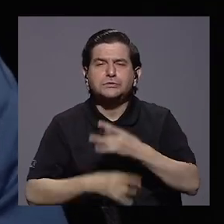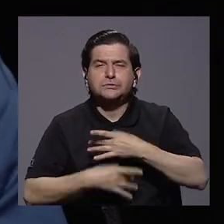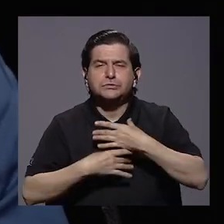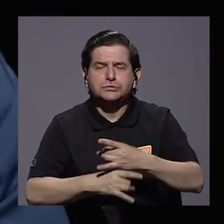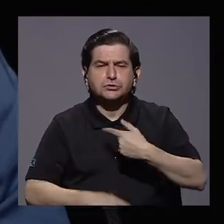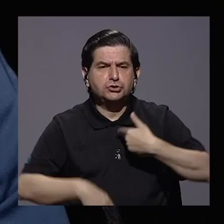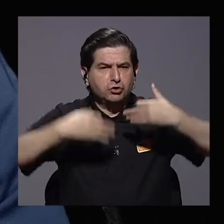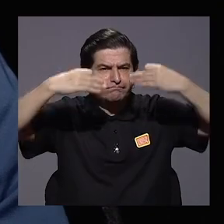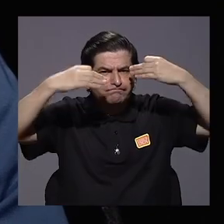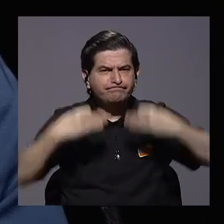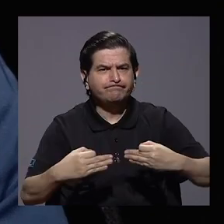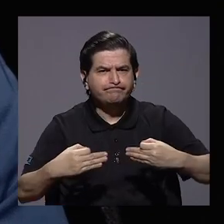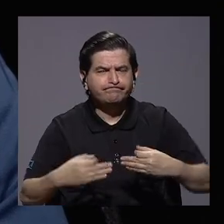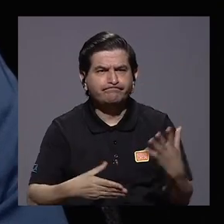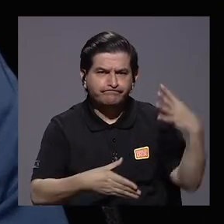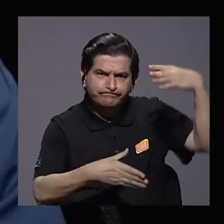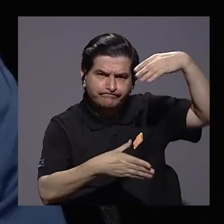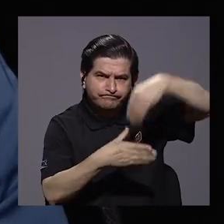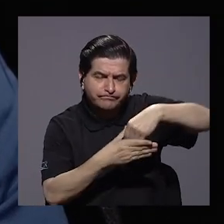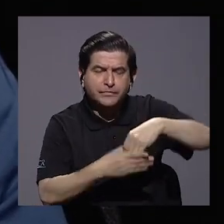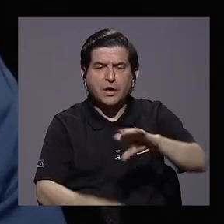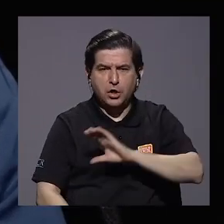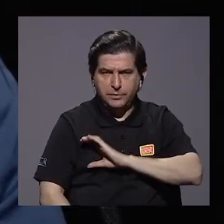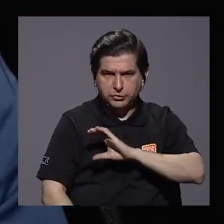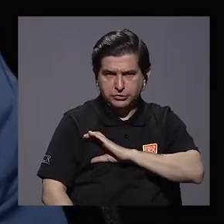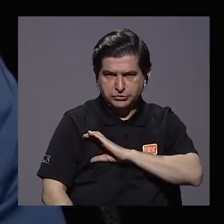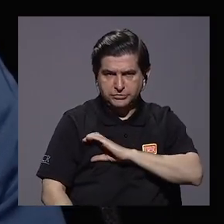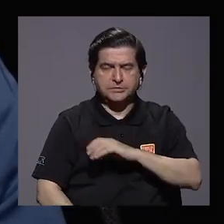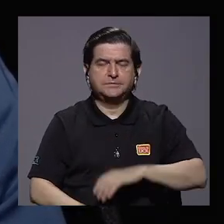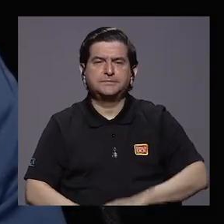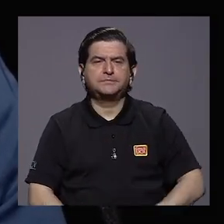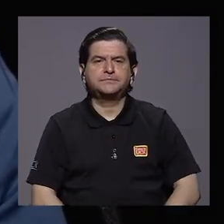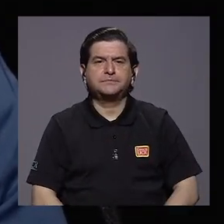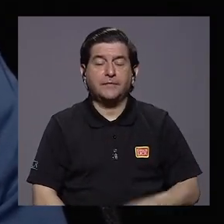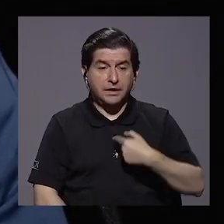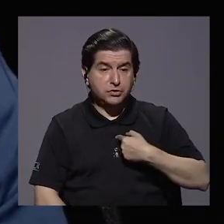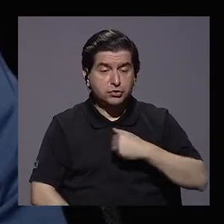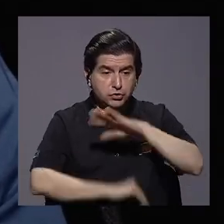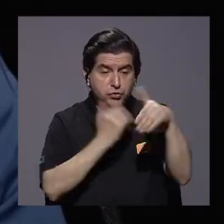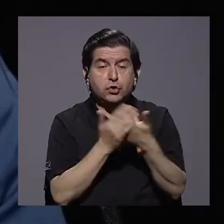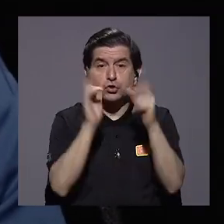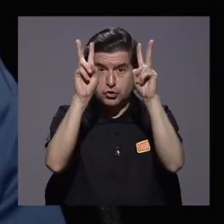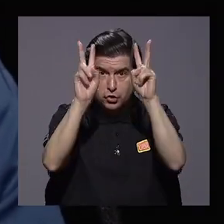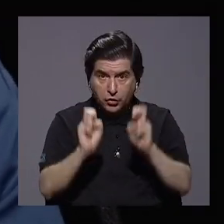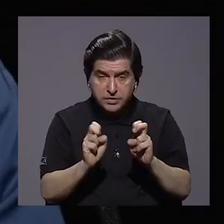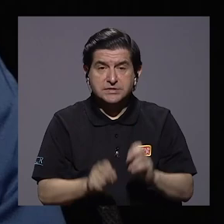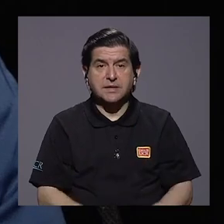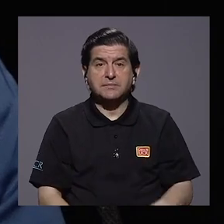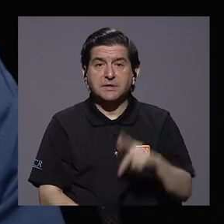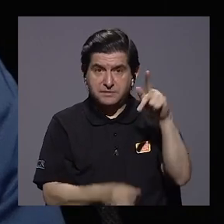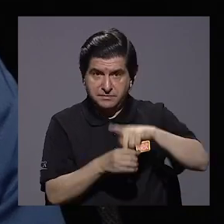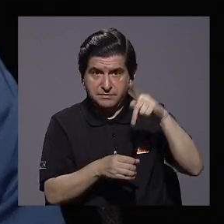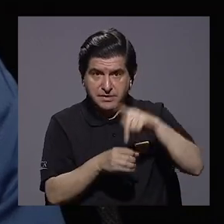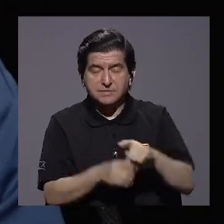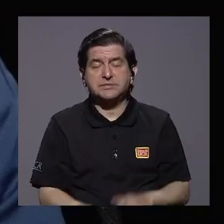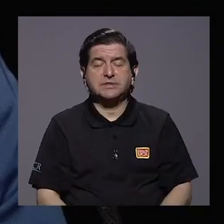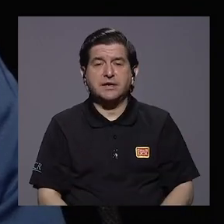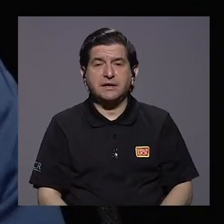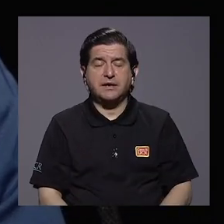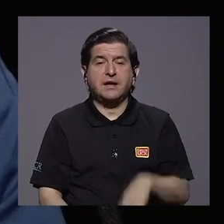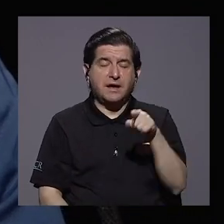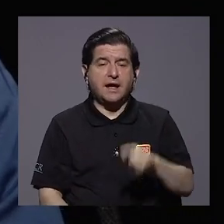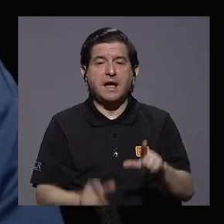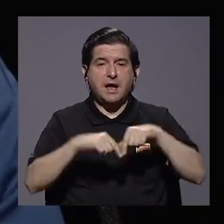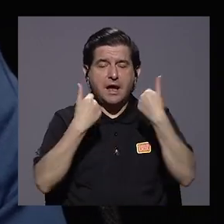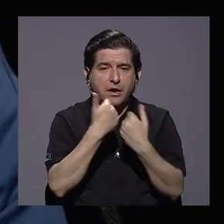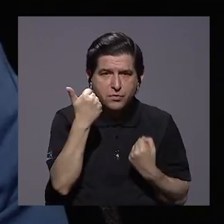entonces decidí involucrarme con la fuerza pública y hice todos los exámenes para formar parte de la reserva de